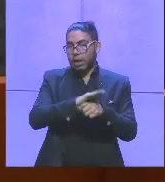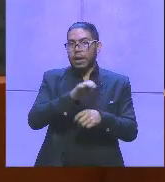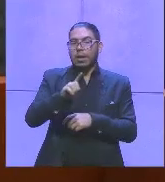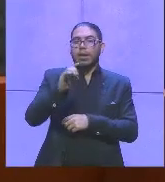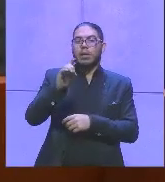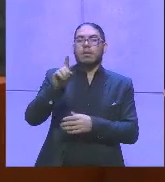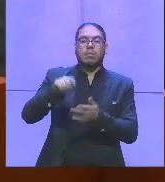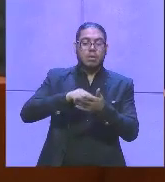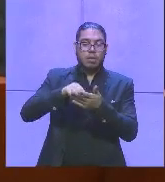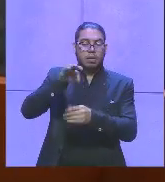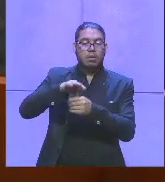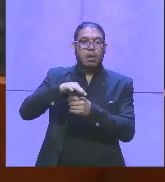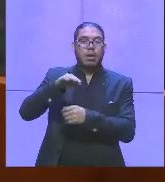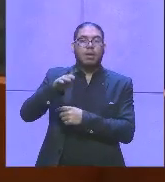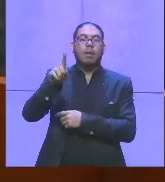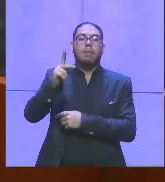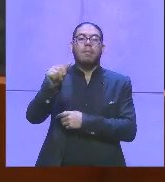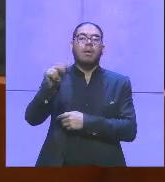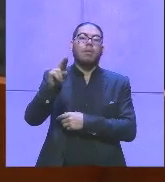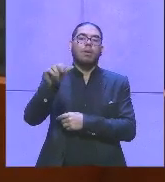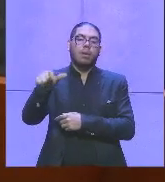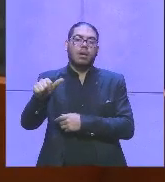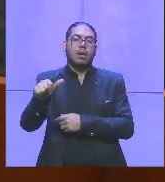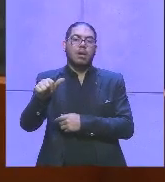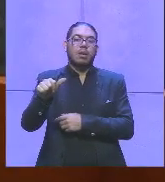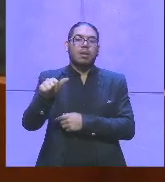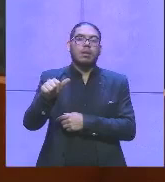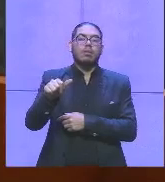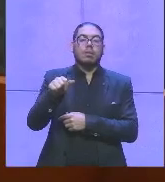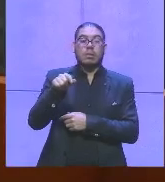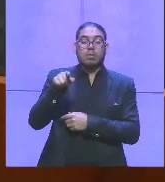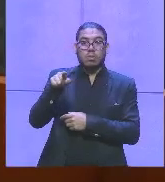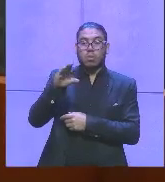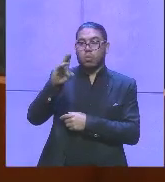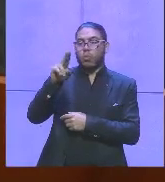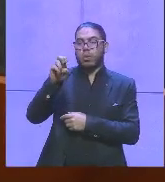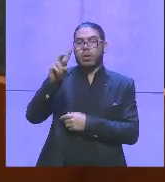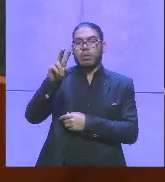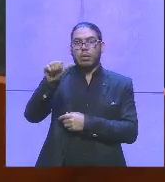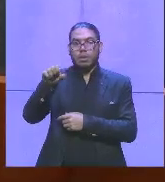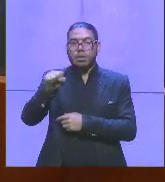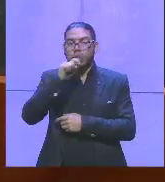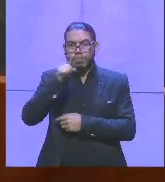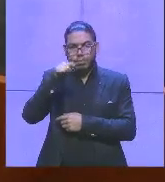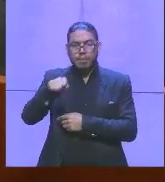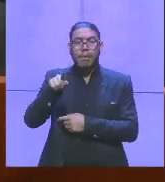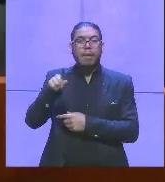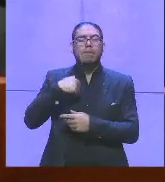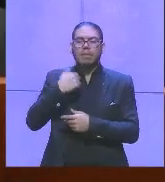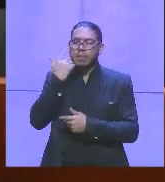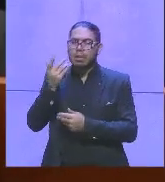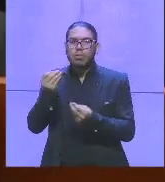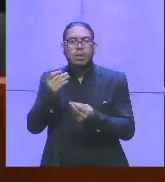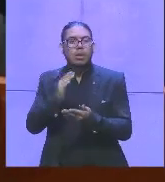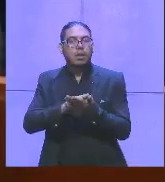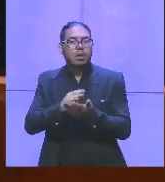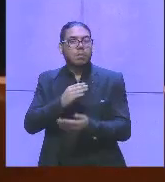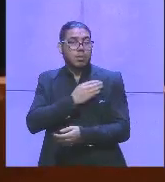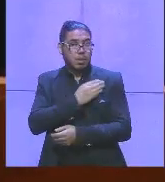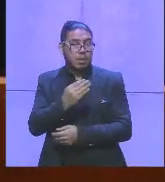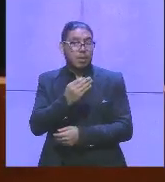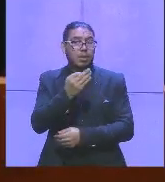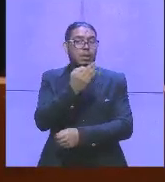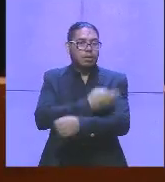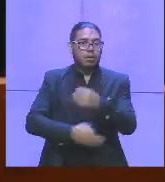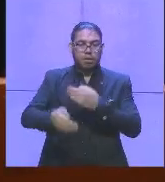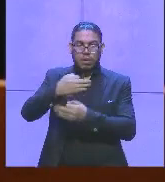Dania Paola Ravel Cuevas. Adelante, consejera. Muchas gracias. Muy buenas tardes a todas las personas. Les quiero ofrecer una disculpa anticipada